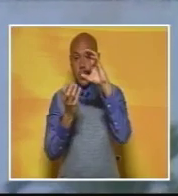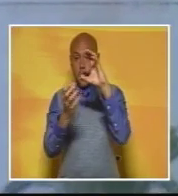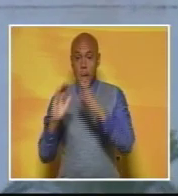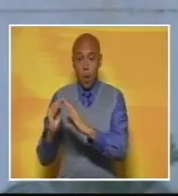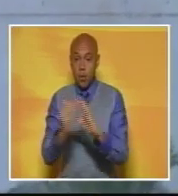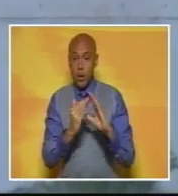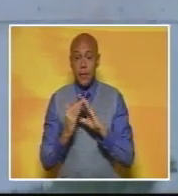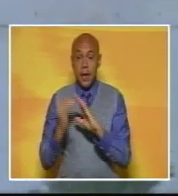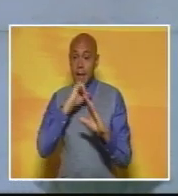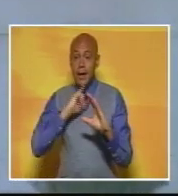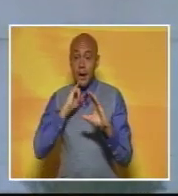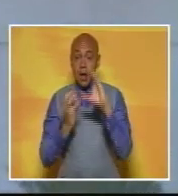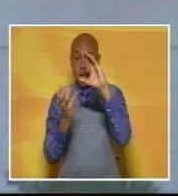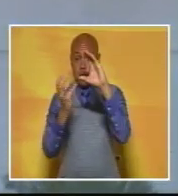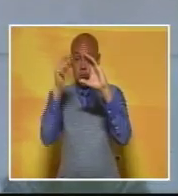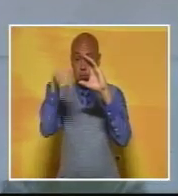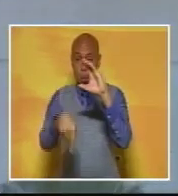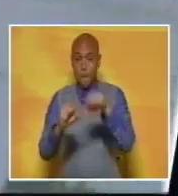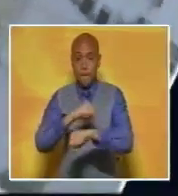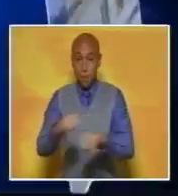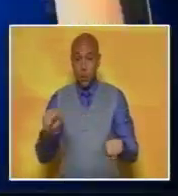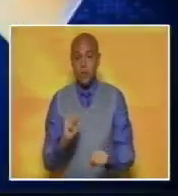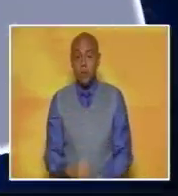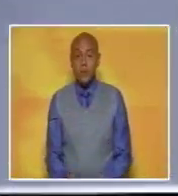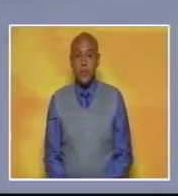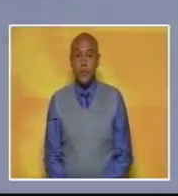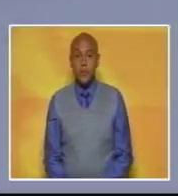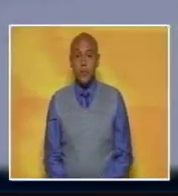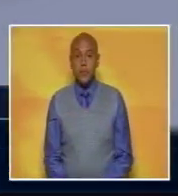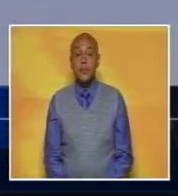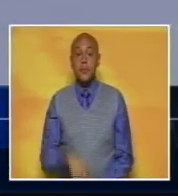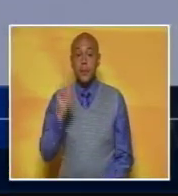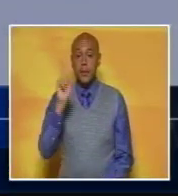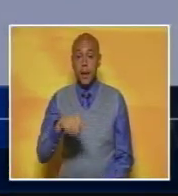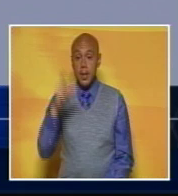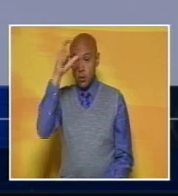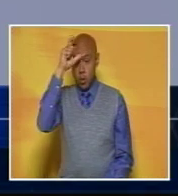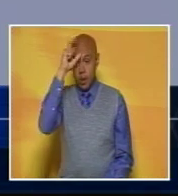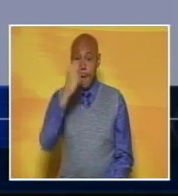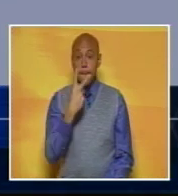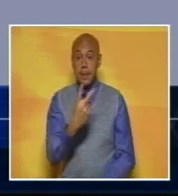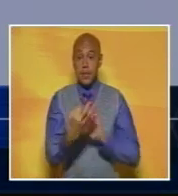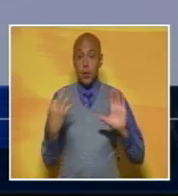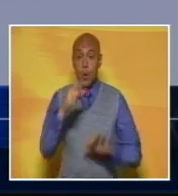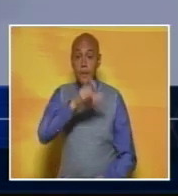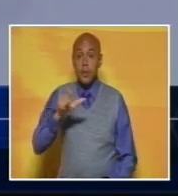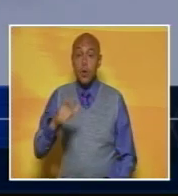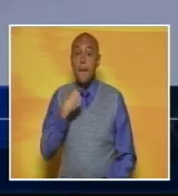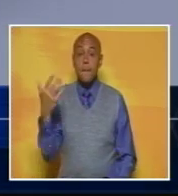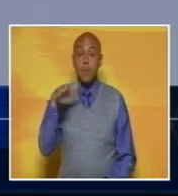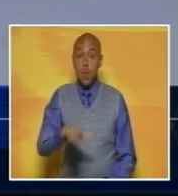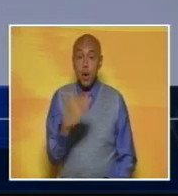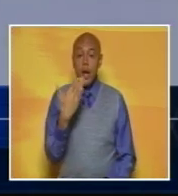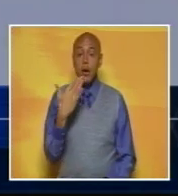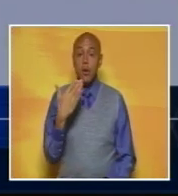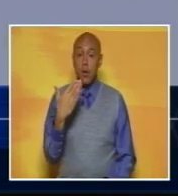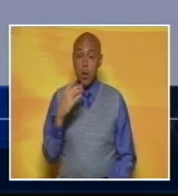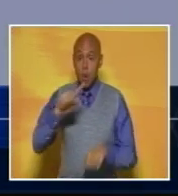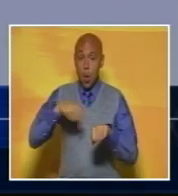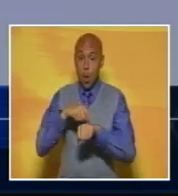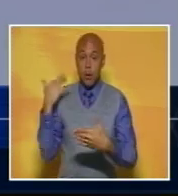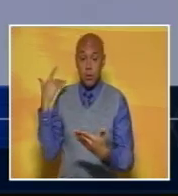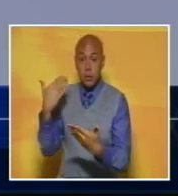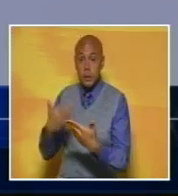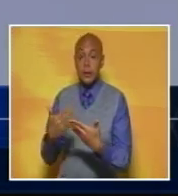comunidades israelíes colindantes. En Turquía, al menos 28 personas murieron en las últimas horas por